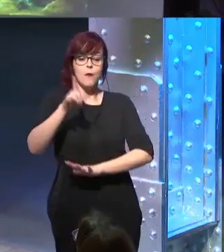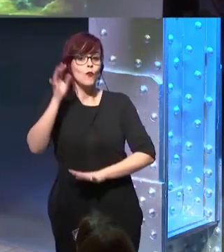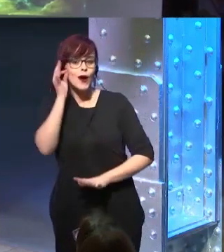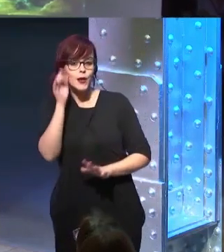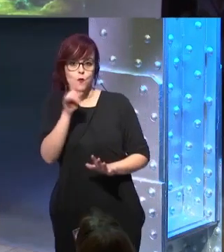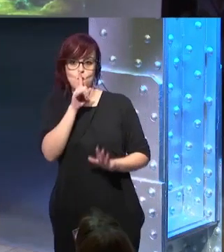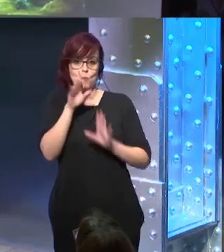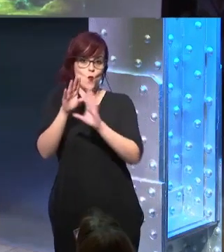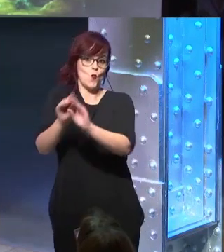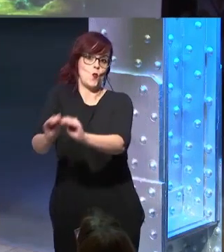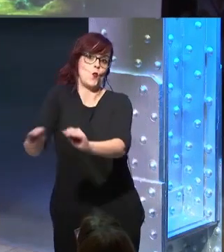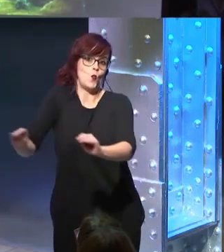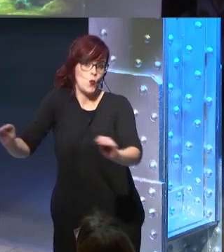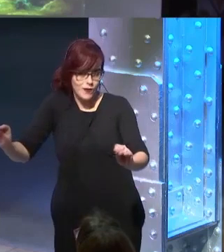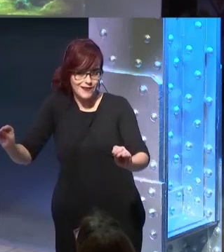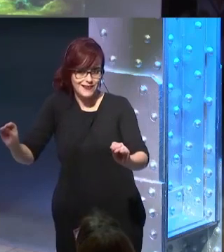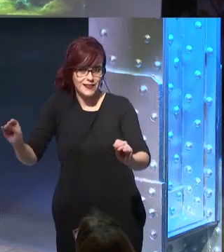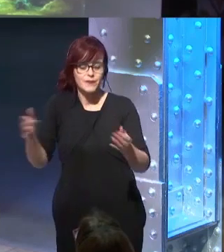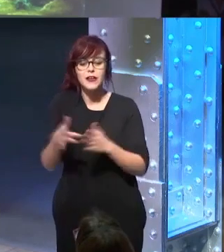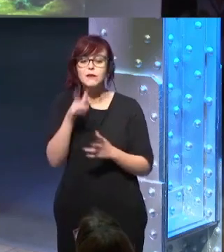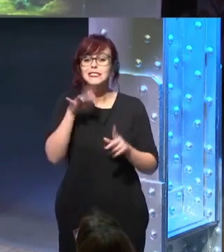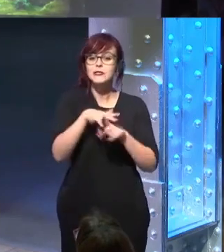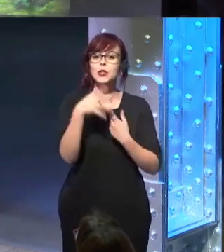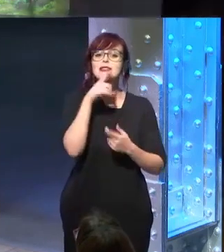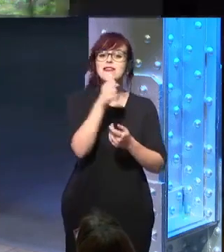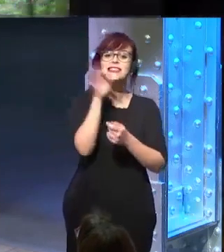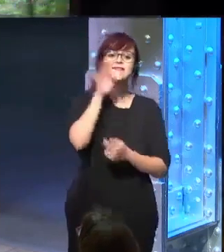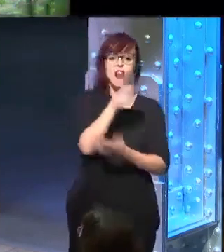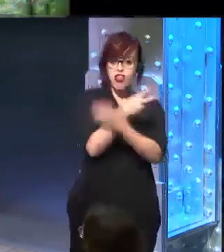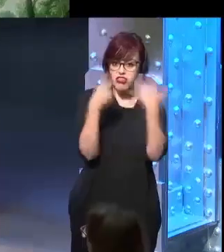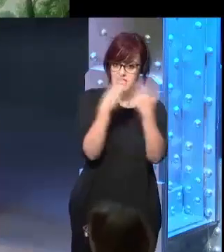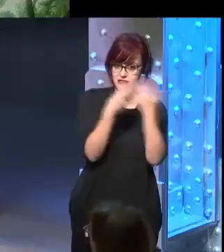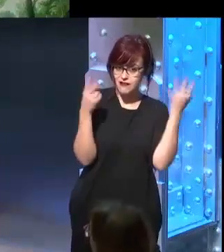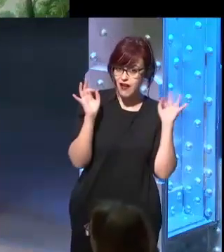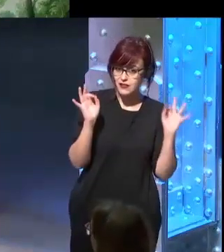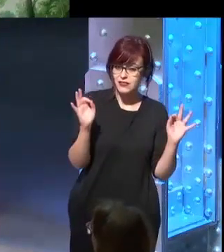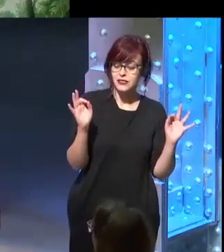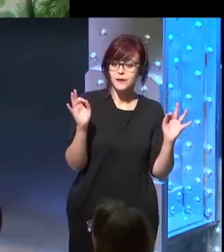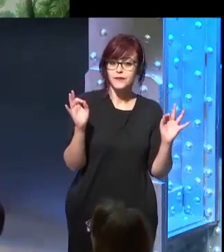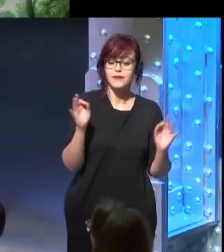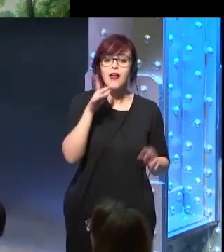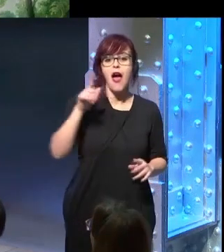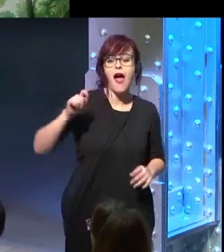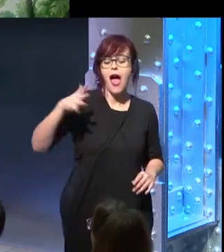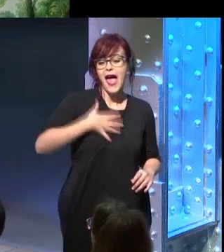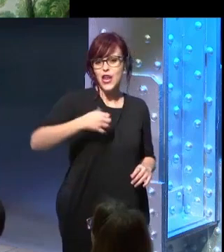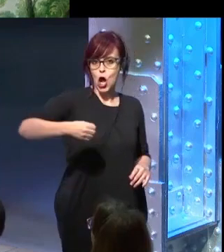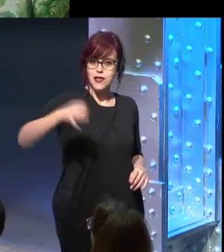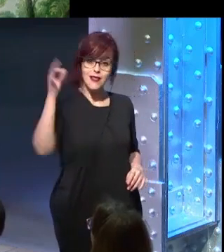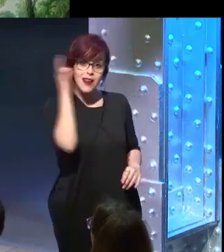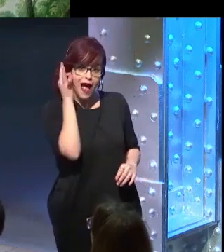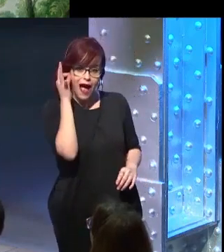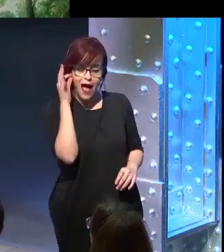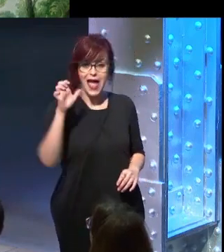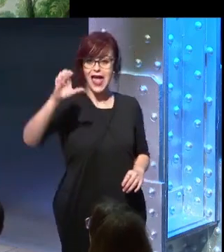Aquí se ve una versión del siglo XVII de la heroína Eo,